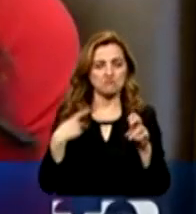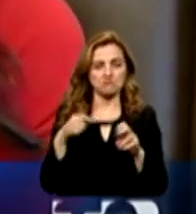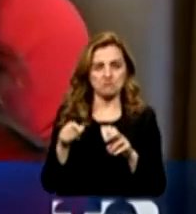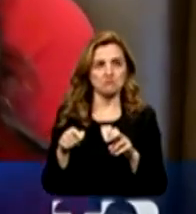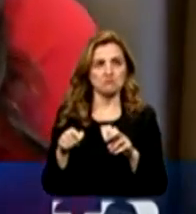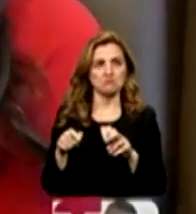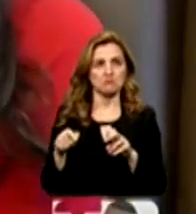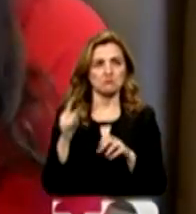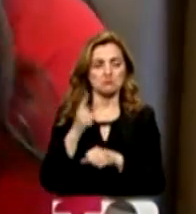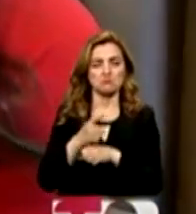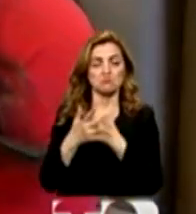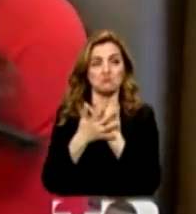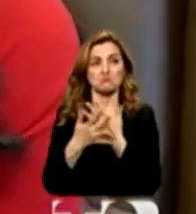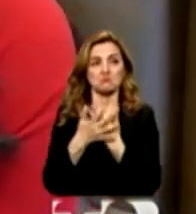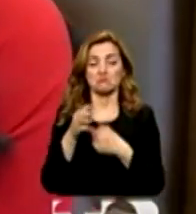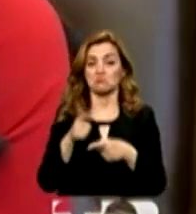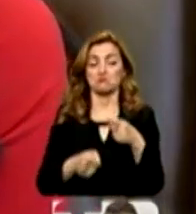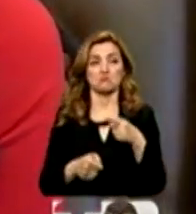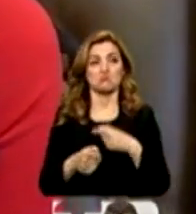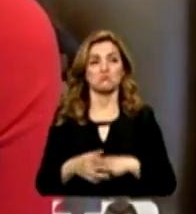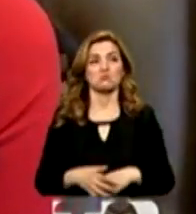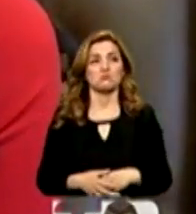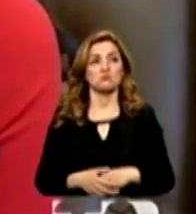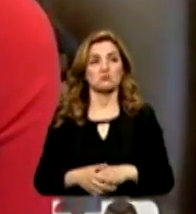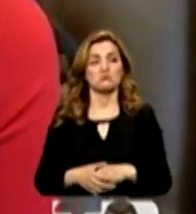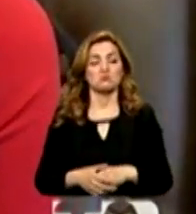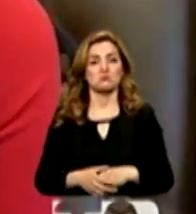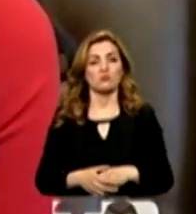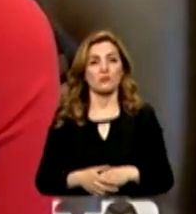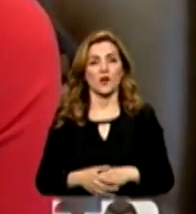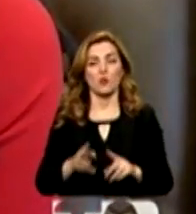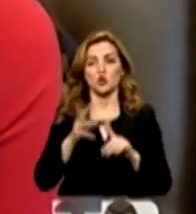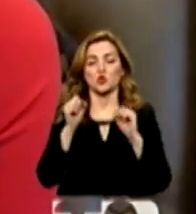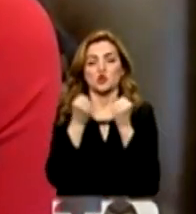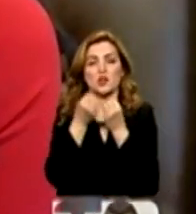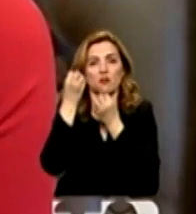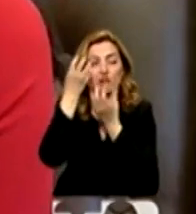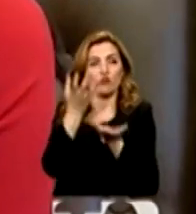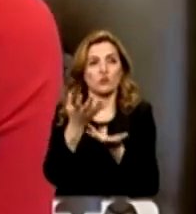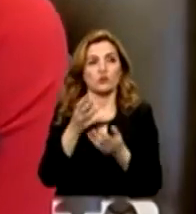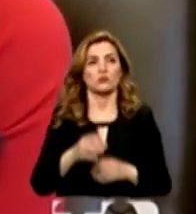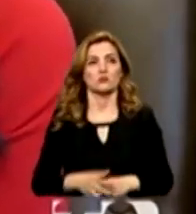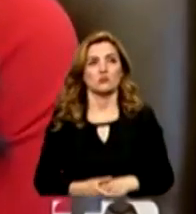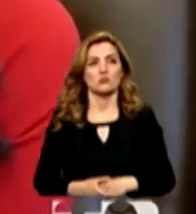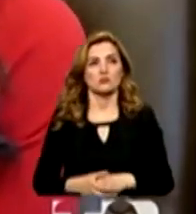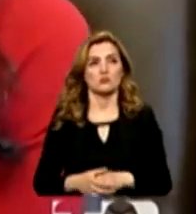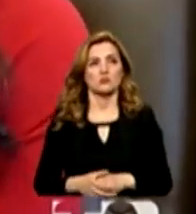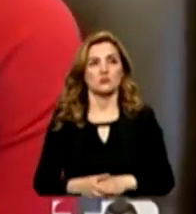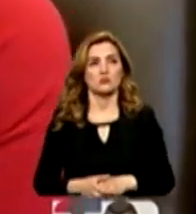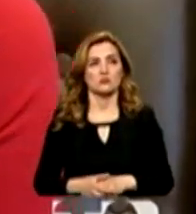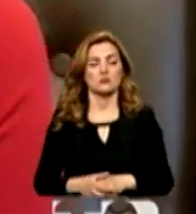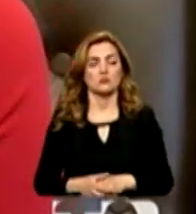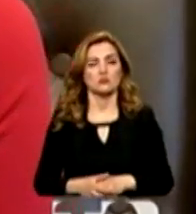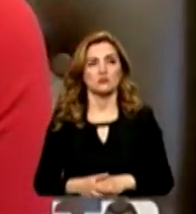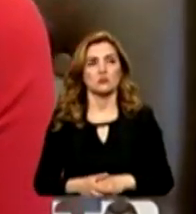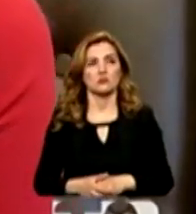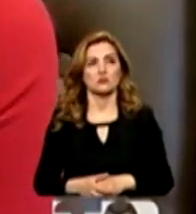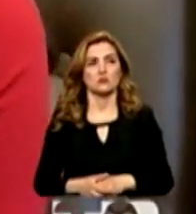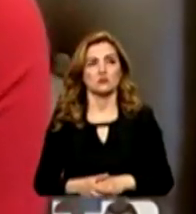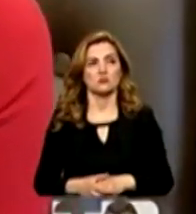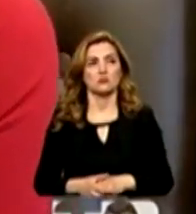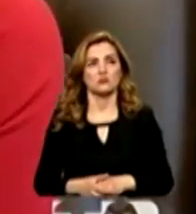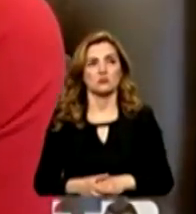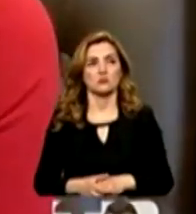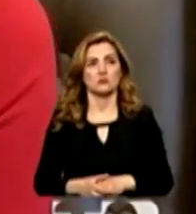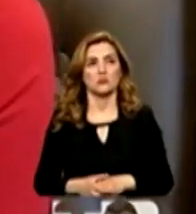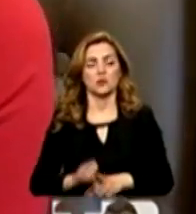La comunicación. Redes sociales. ahí sí, ¿qué le puedo decir? No es un acto en que yo intervine.